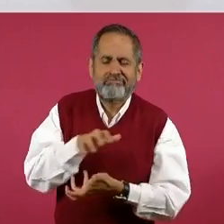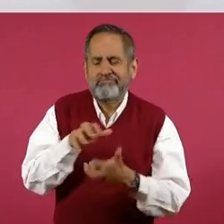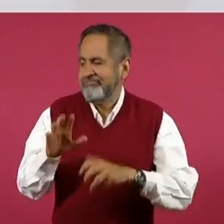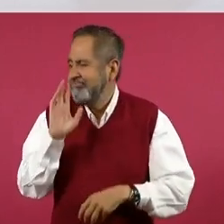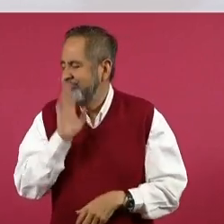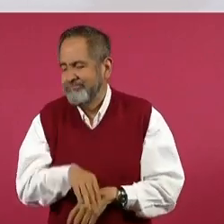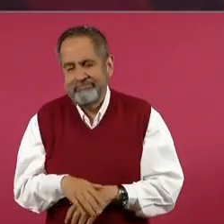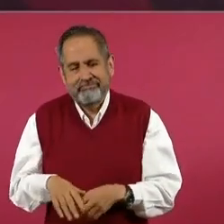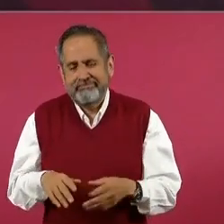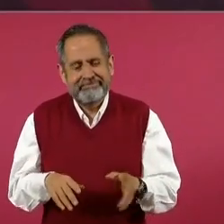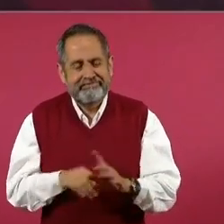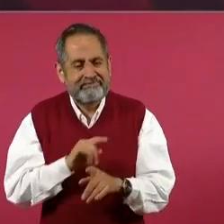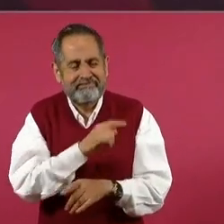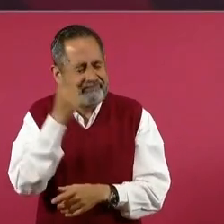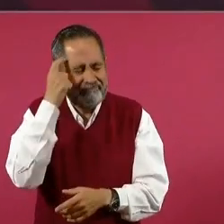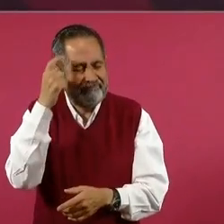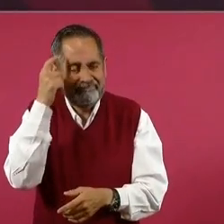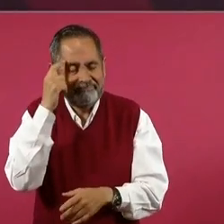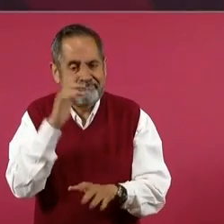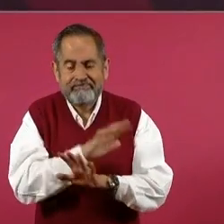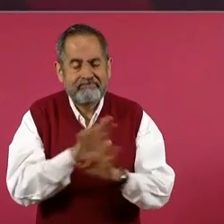manera irracional,